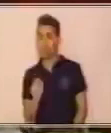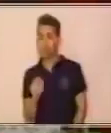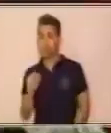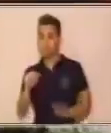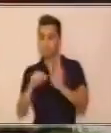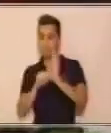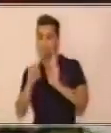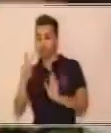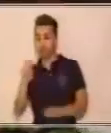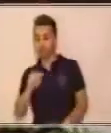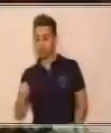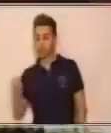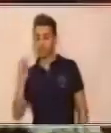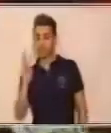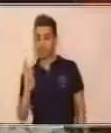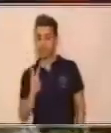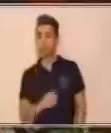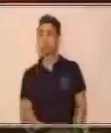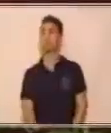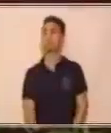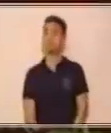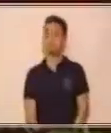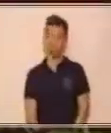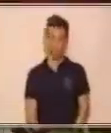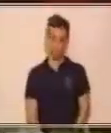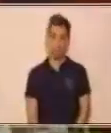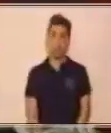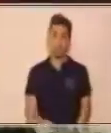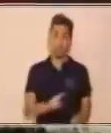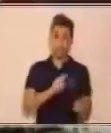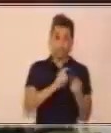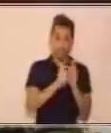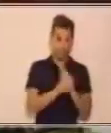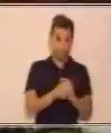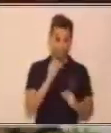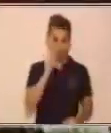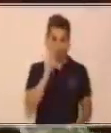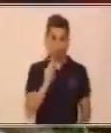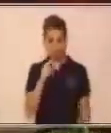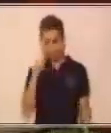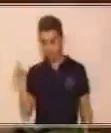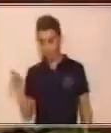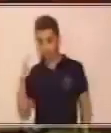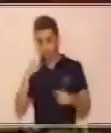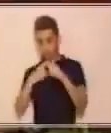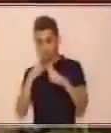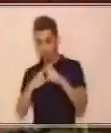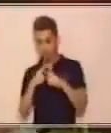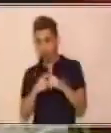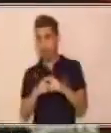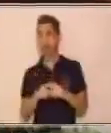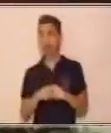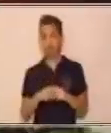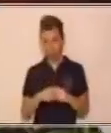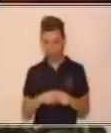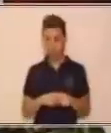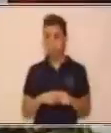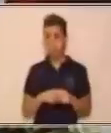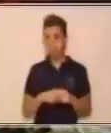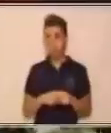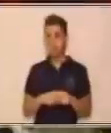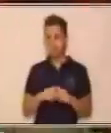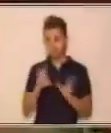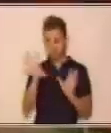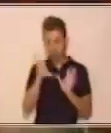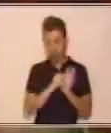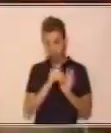menos 2/3. Vamos a convertir la división en multiplicación, copiamos a nuestro